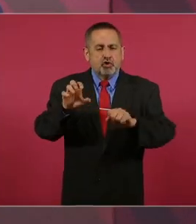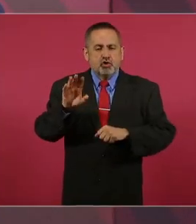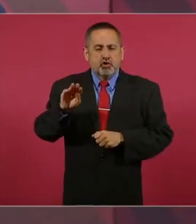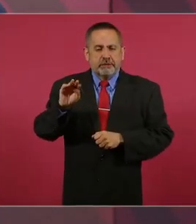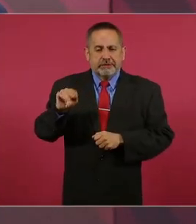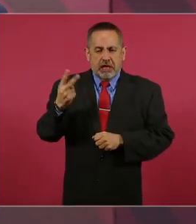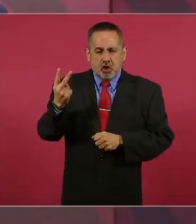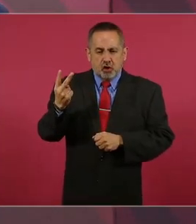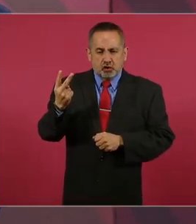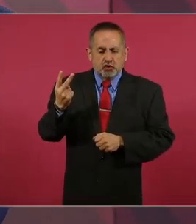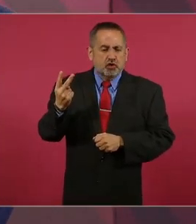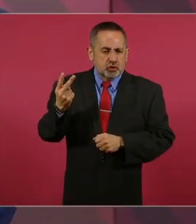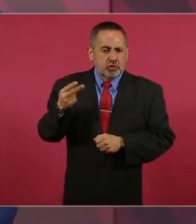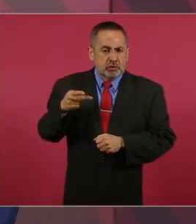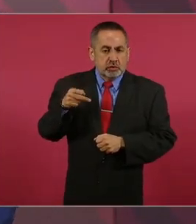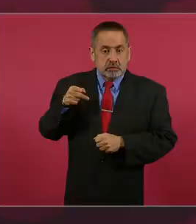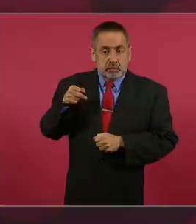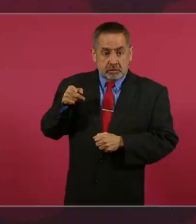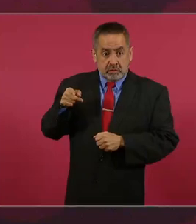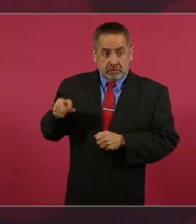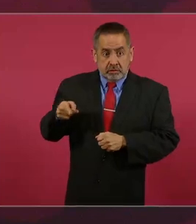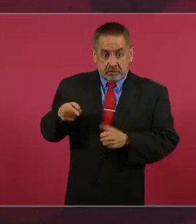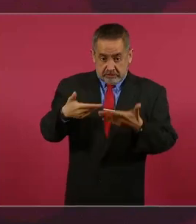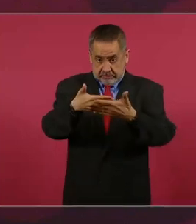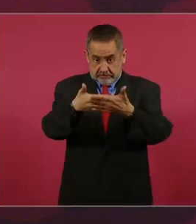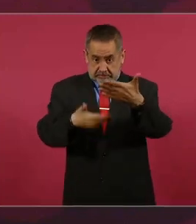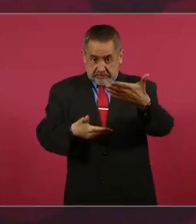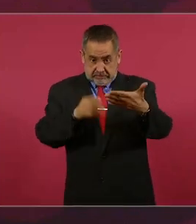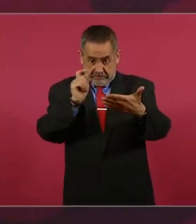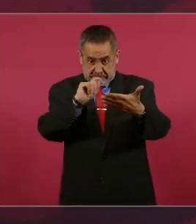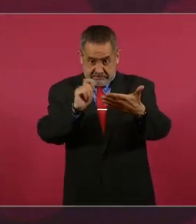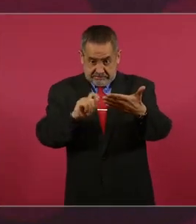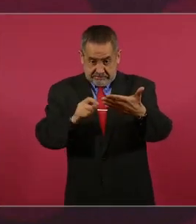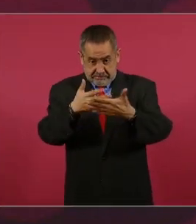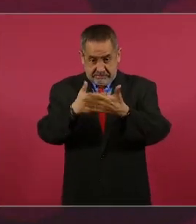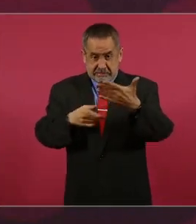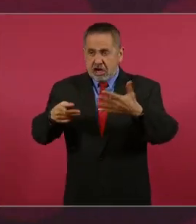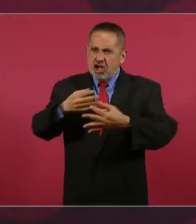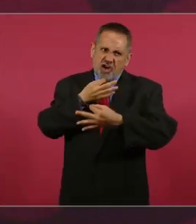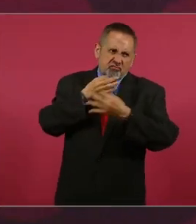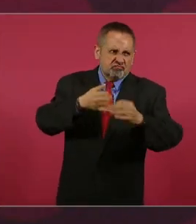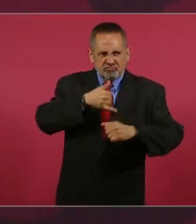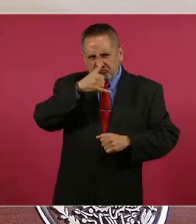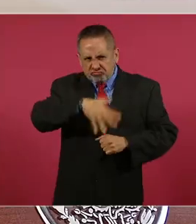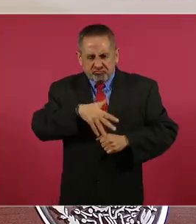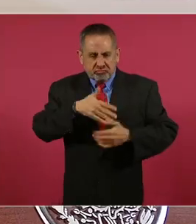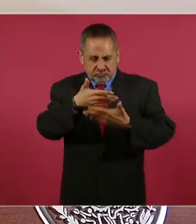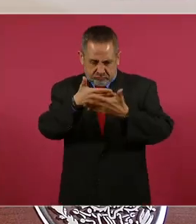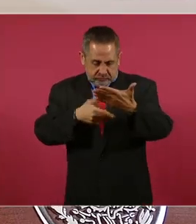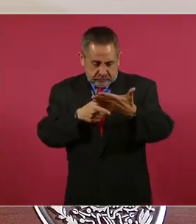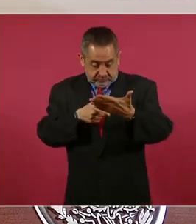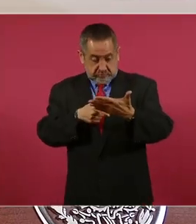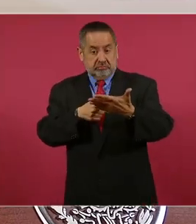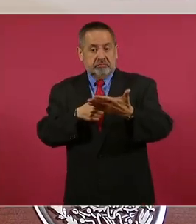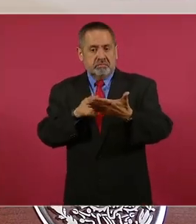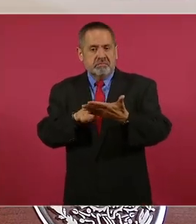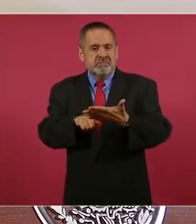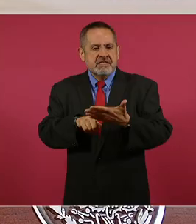1892. Su documento, su proclama, es como